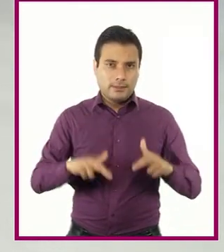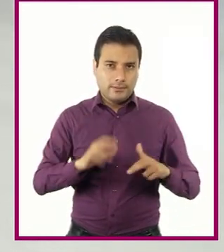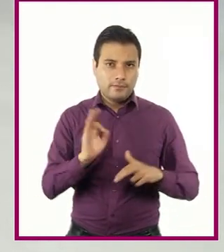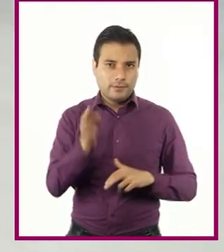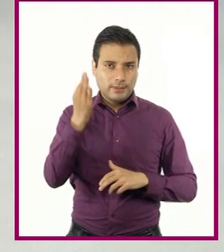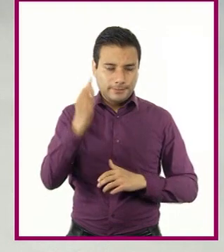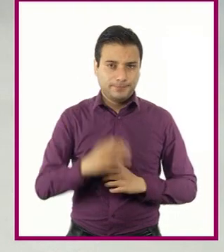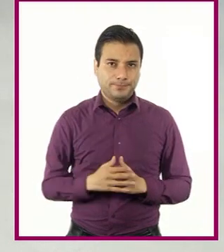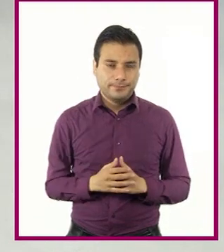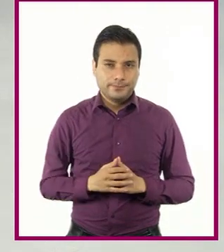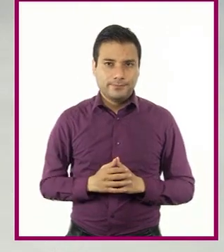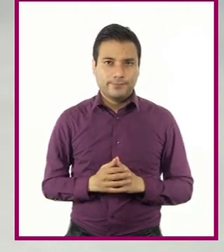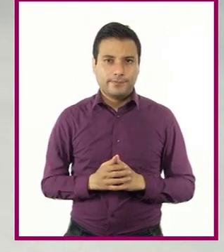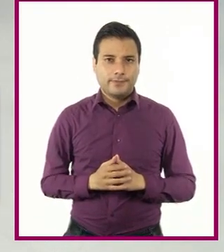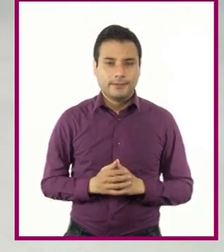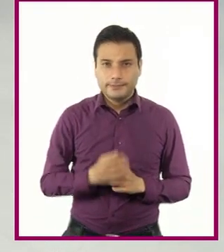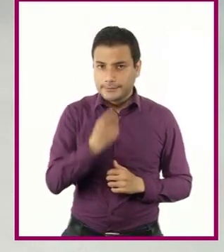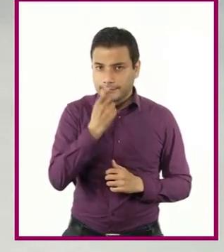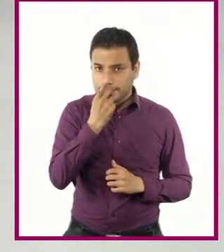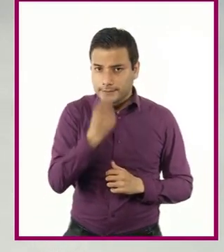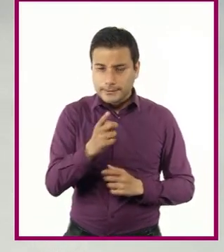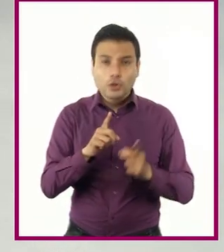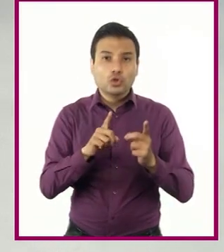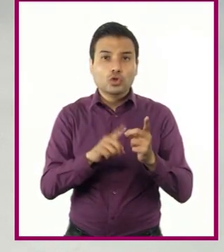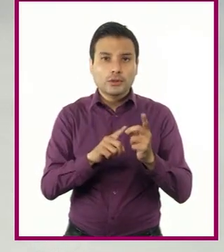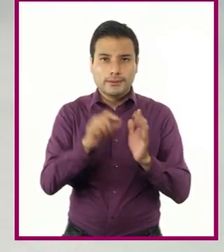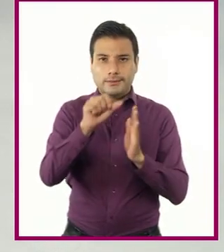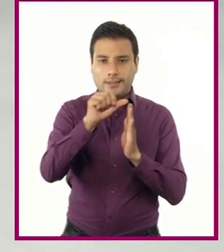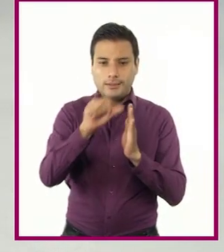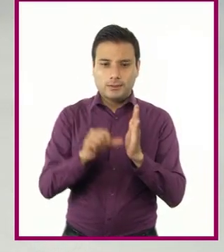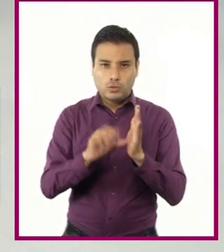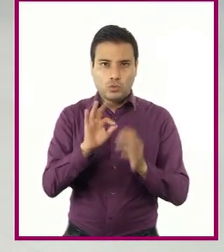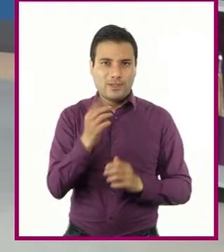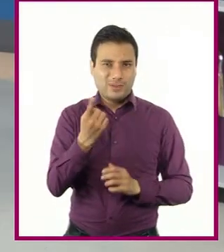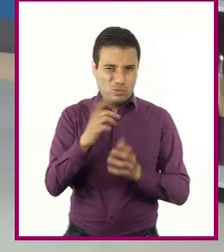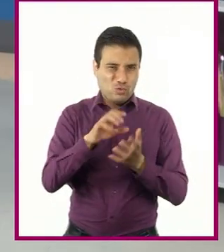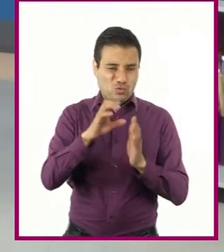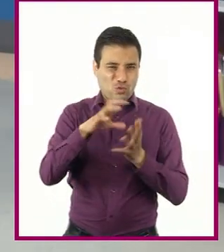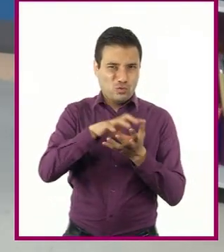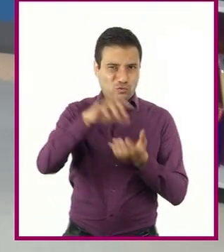federal. Y así lo estipula el artículo 41 de la Constitución.